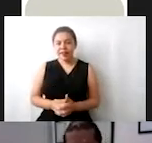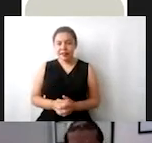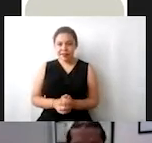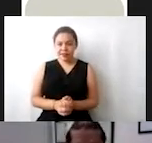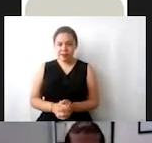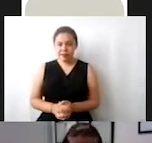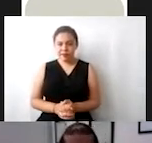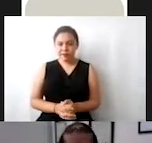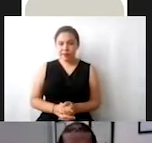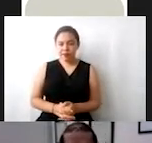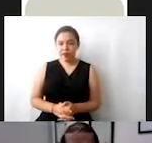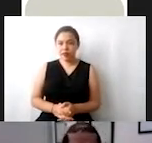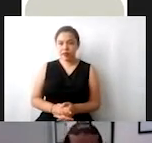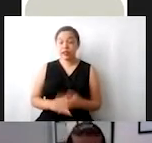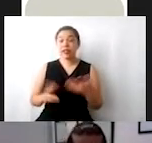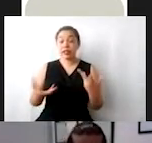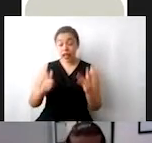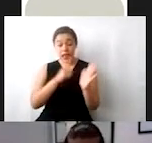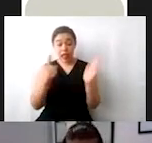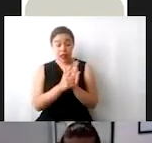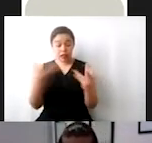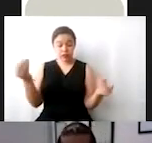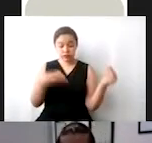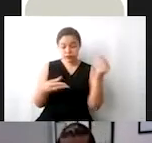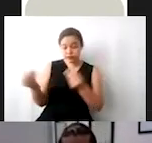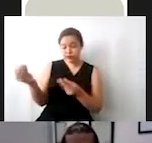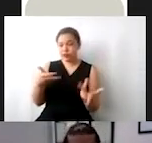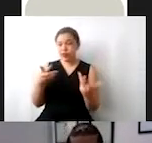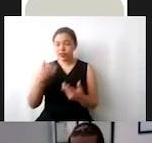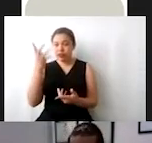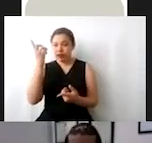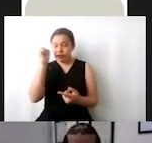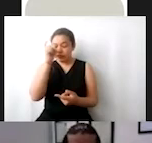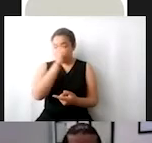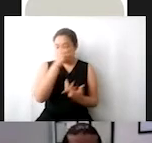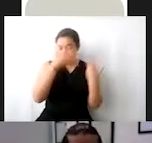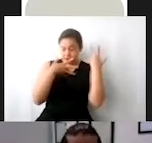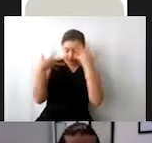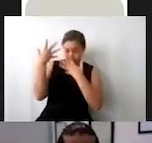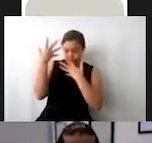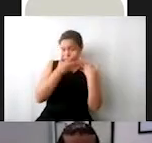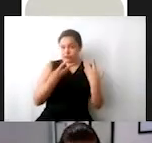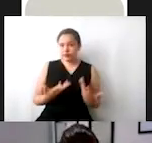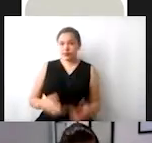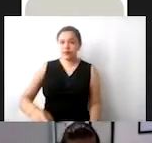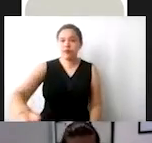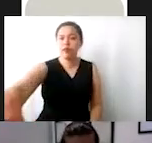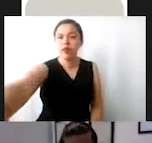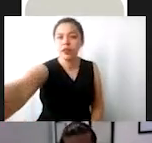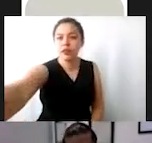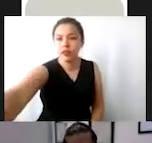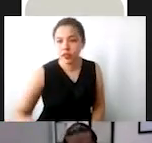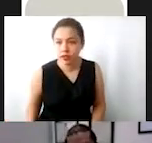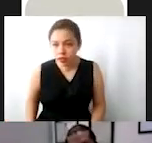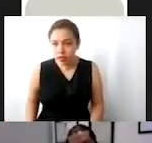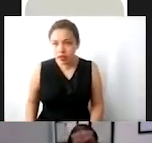Esta mezcla que hace la ley nos causa confusión. Bueno, ahora sí, Fer, pues sí, la segunda. Pero a ver,